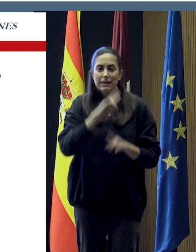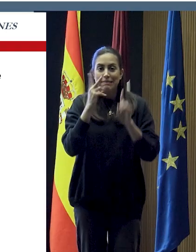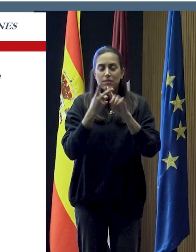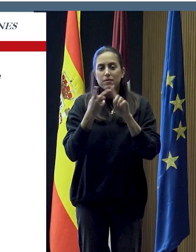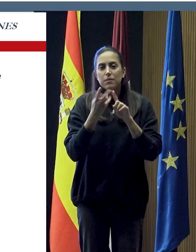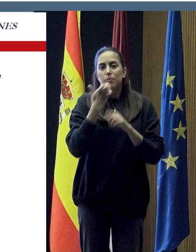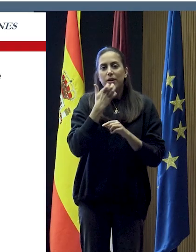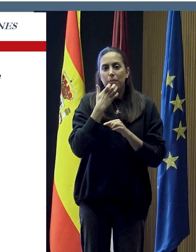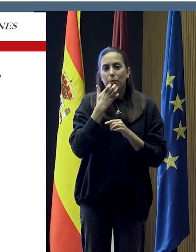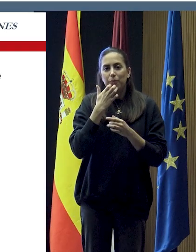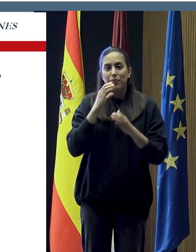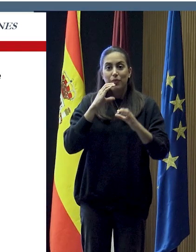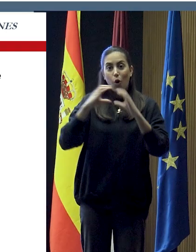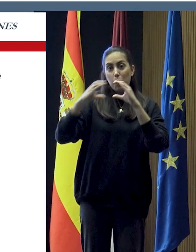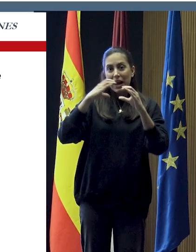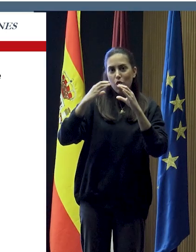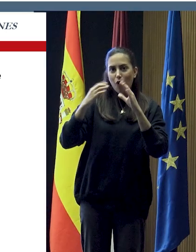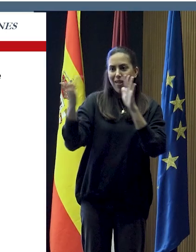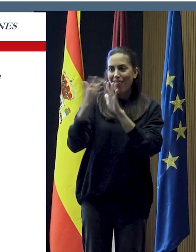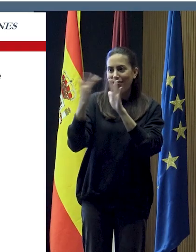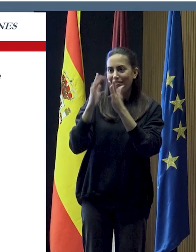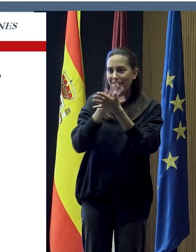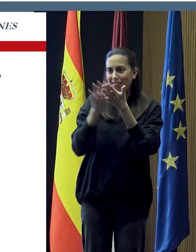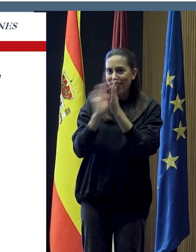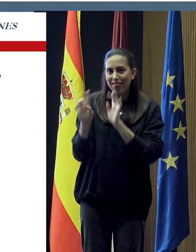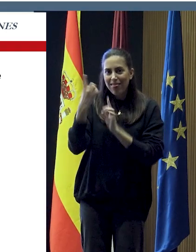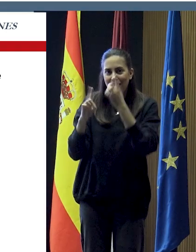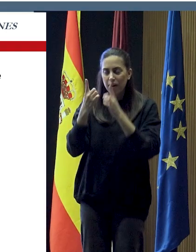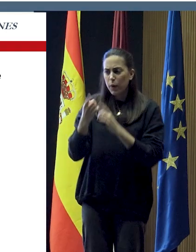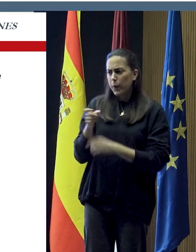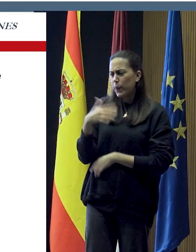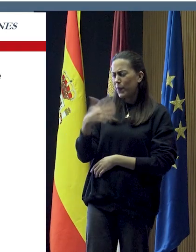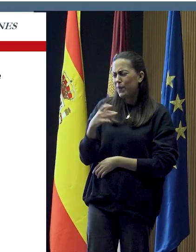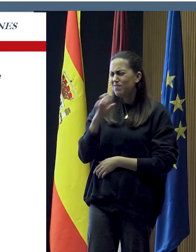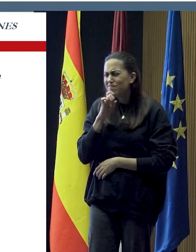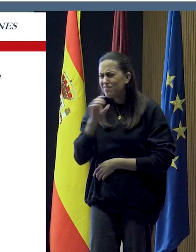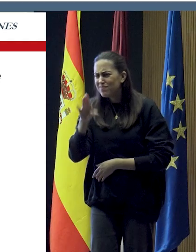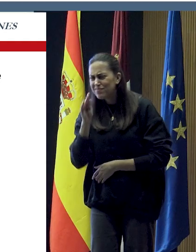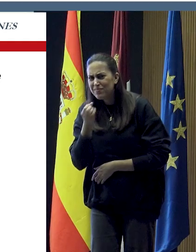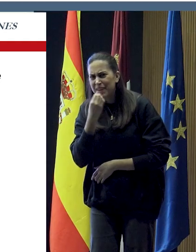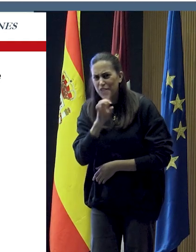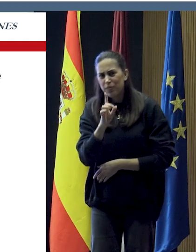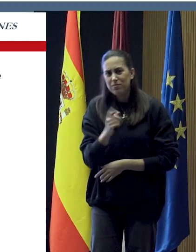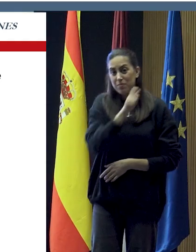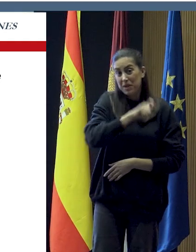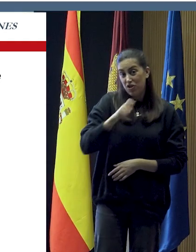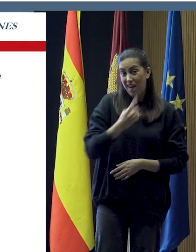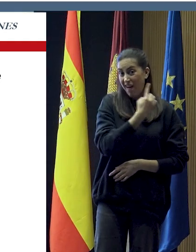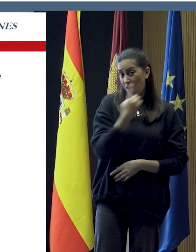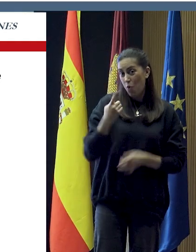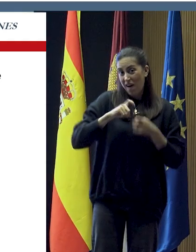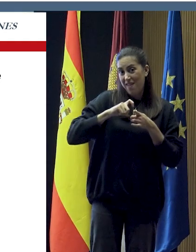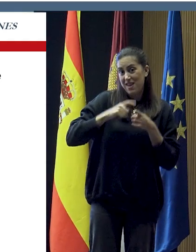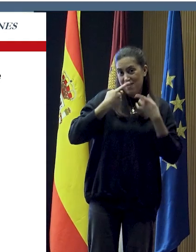dificultad para seguir las conversaciones. Hay gente que es mucho más extrovertida, gente más introvertida, pero normalmente si nos preguntan